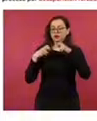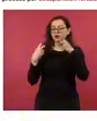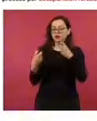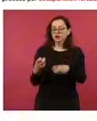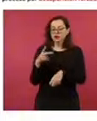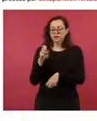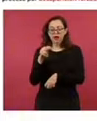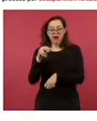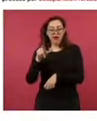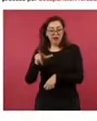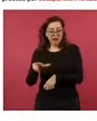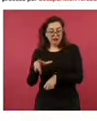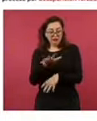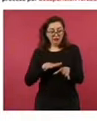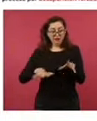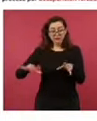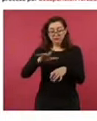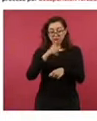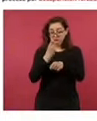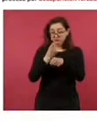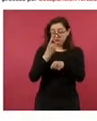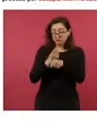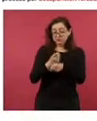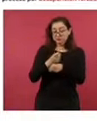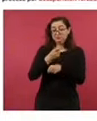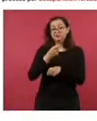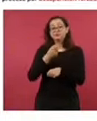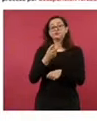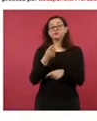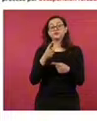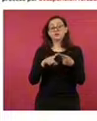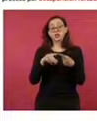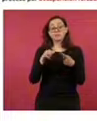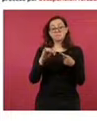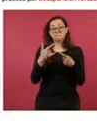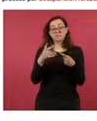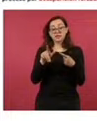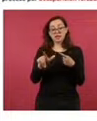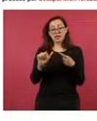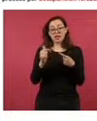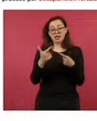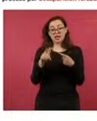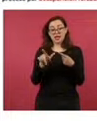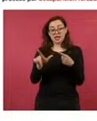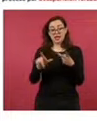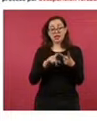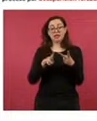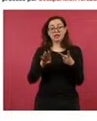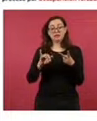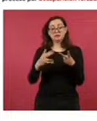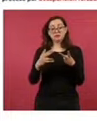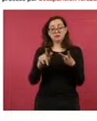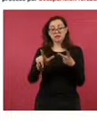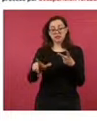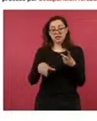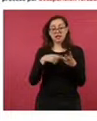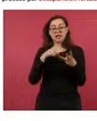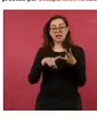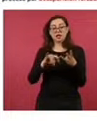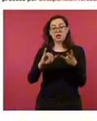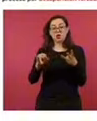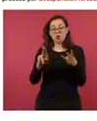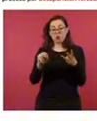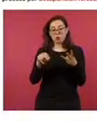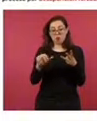primer circuito Miguel Ángel José Manuel Torres Ángel Michel Franco González y Juan